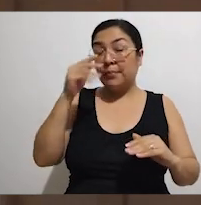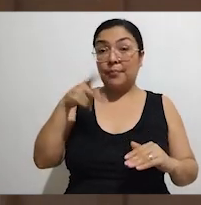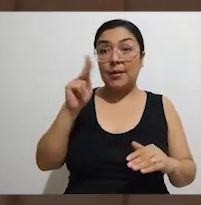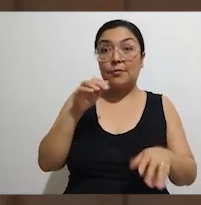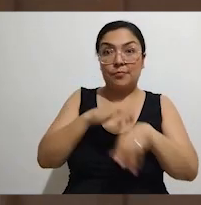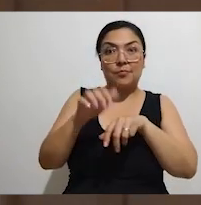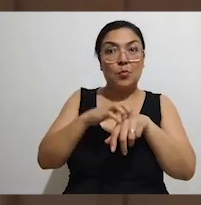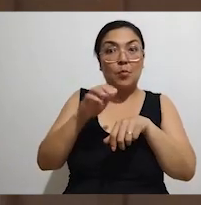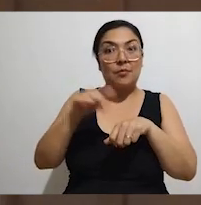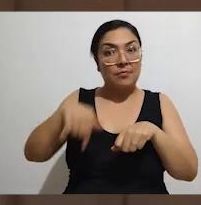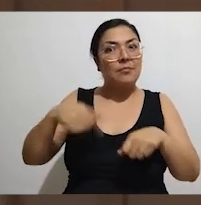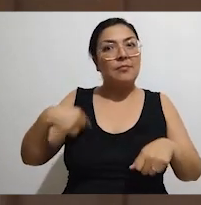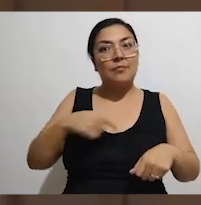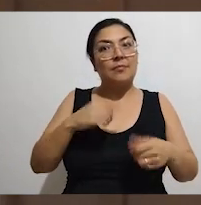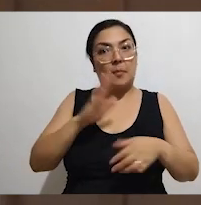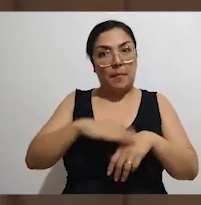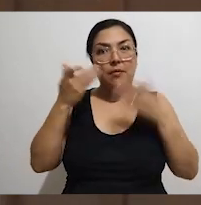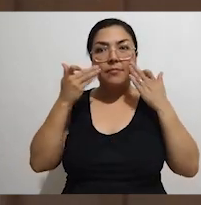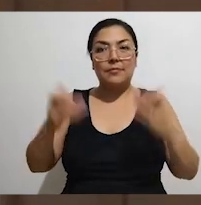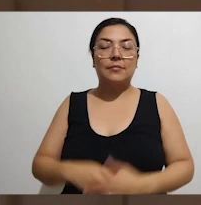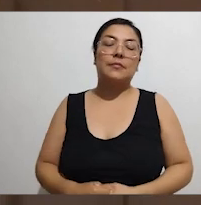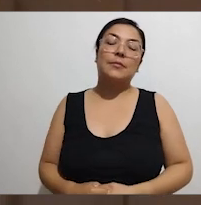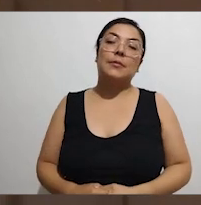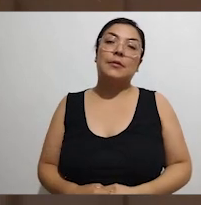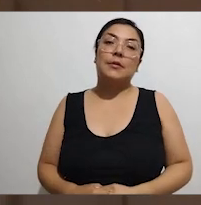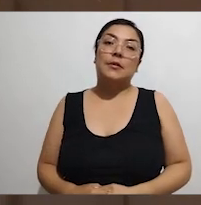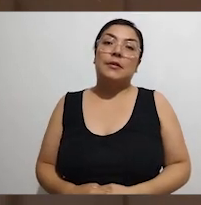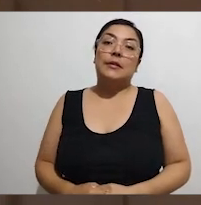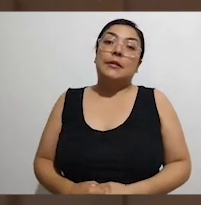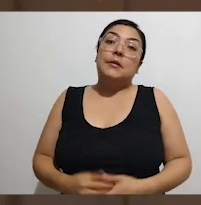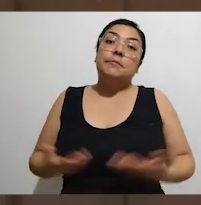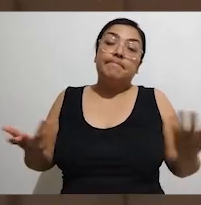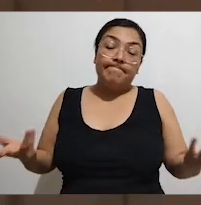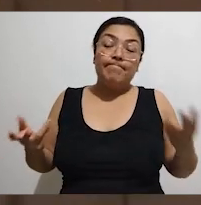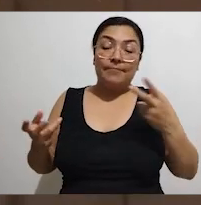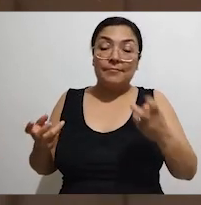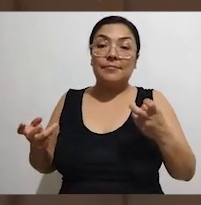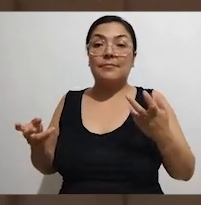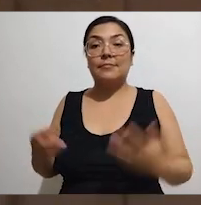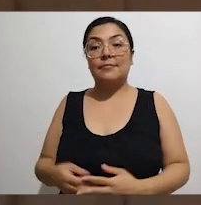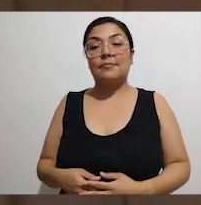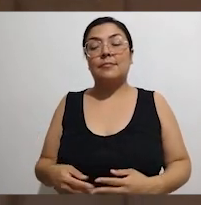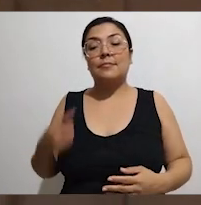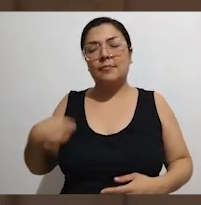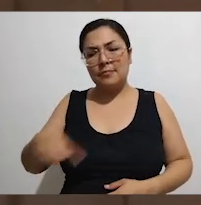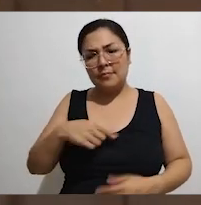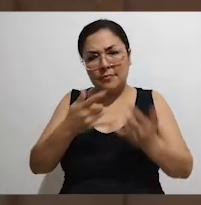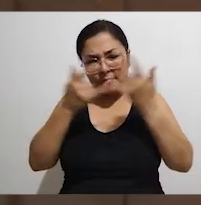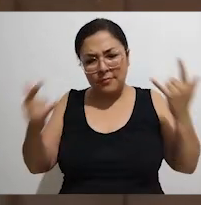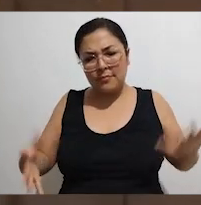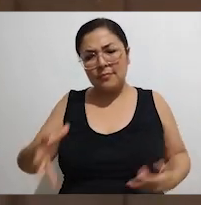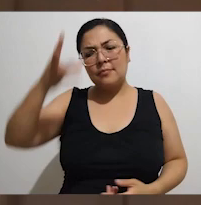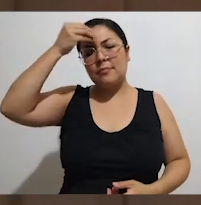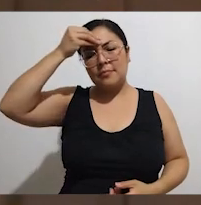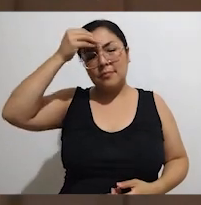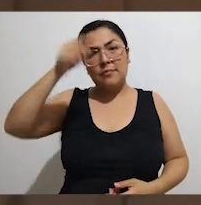mayor número de observadores electorales. Entonces, en ese sentido, nuestra experiencia que tuvimos